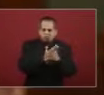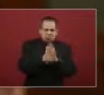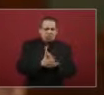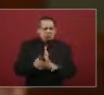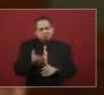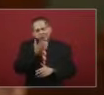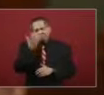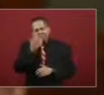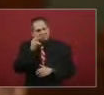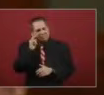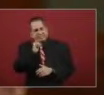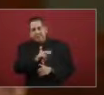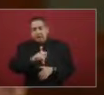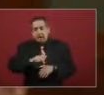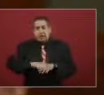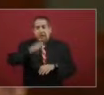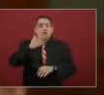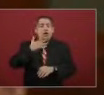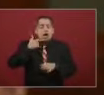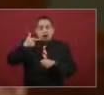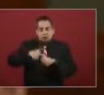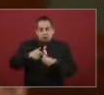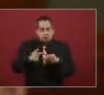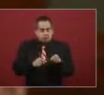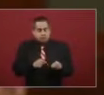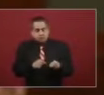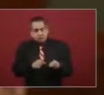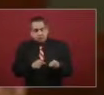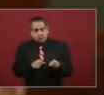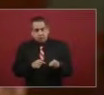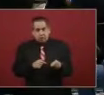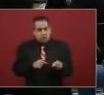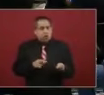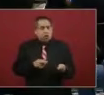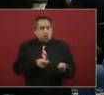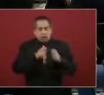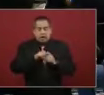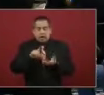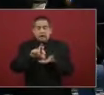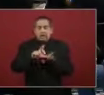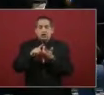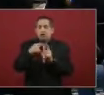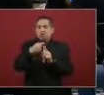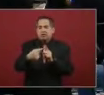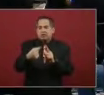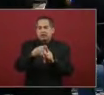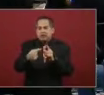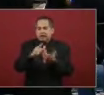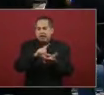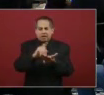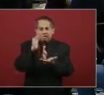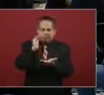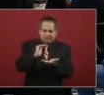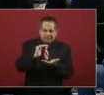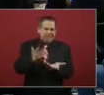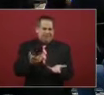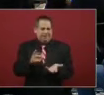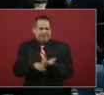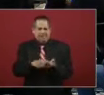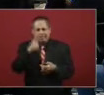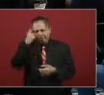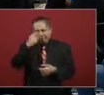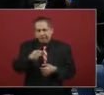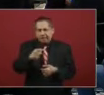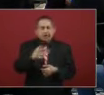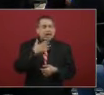muy común que en la mayoría de las gasolineras no nos den los litros completos. Entonces, ¿de qué nos sirve que haya bajado